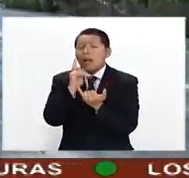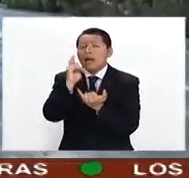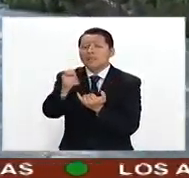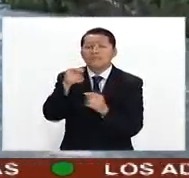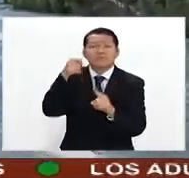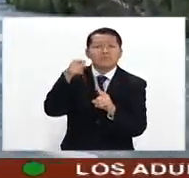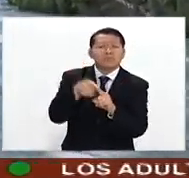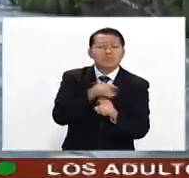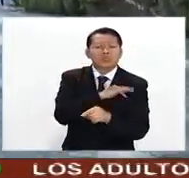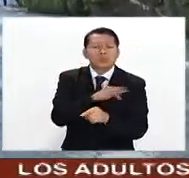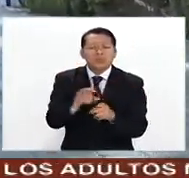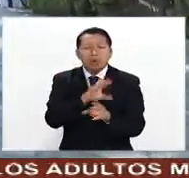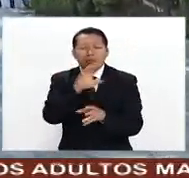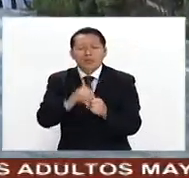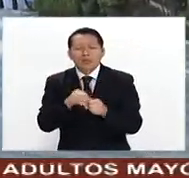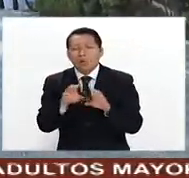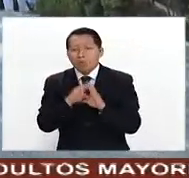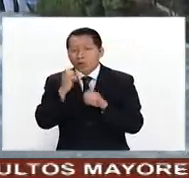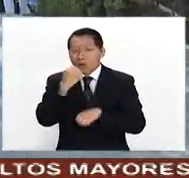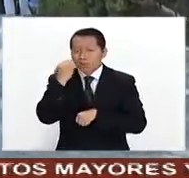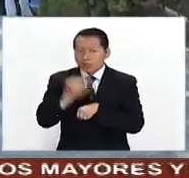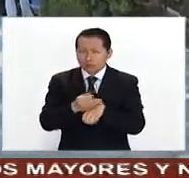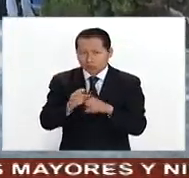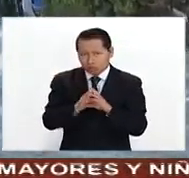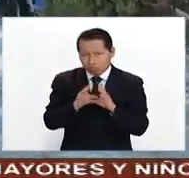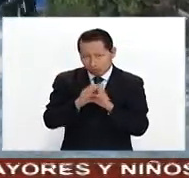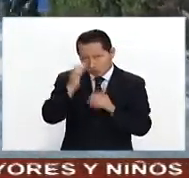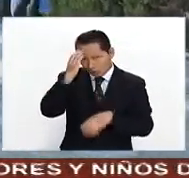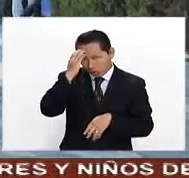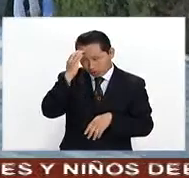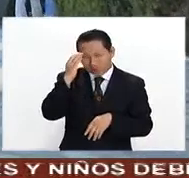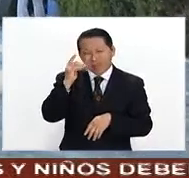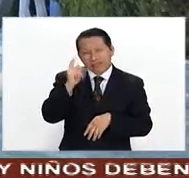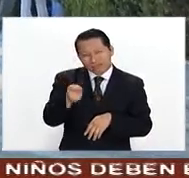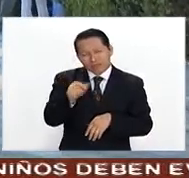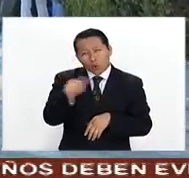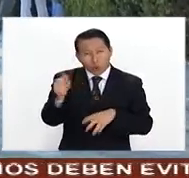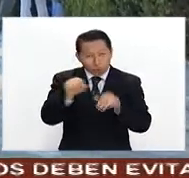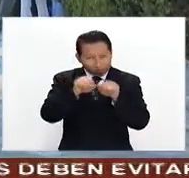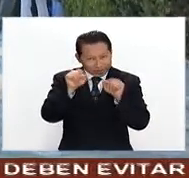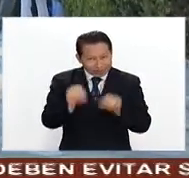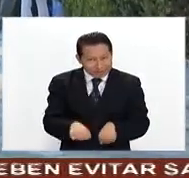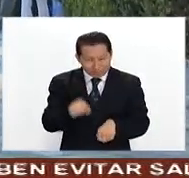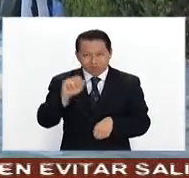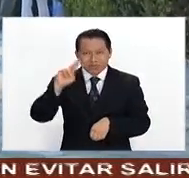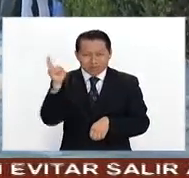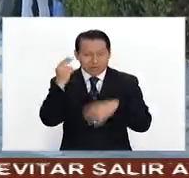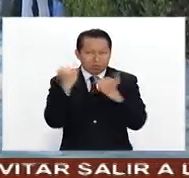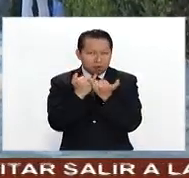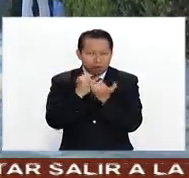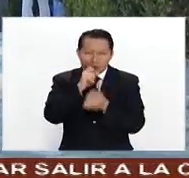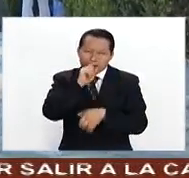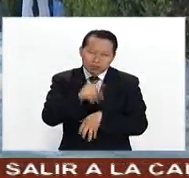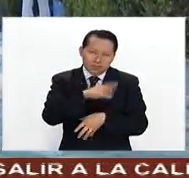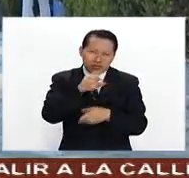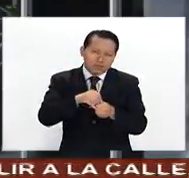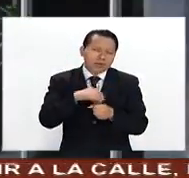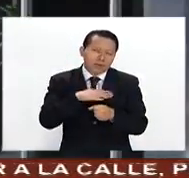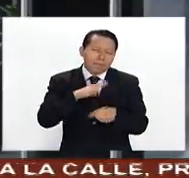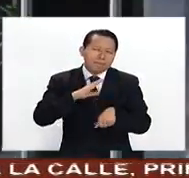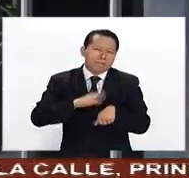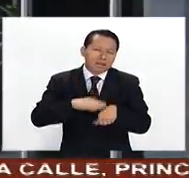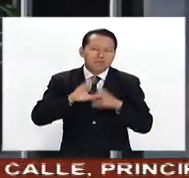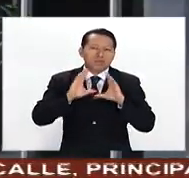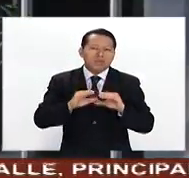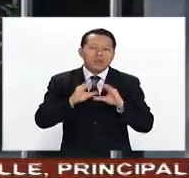la movilidad estudiantil es conocer otros sistemas universitarios y bueno, aquí se obtiene una mayor formación